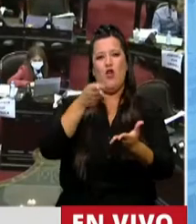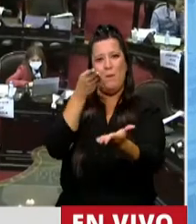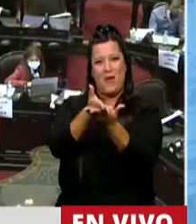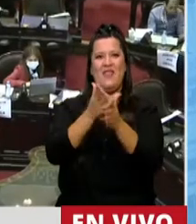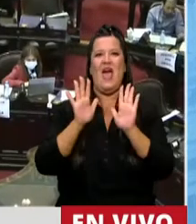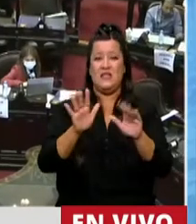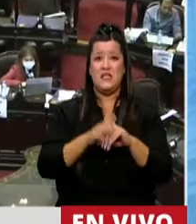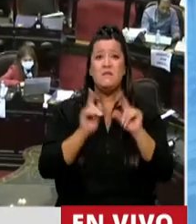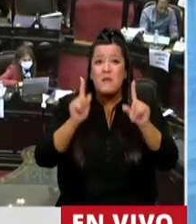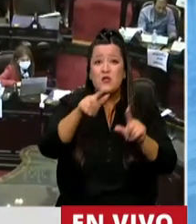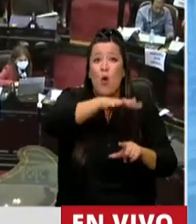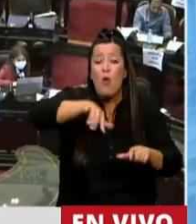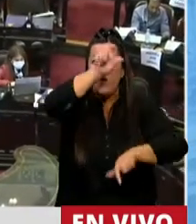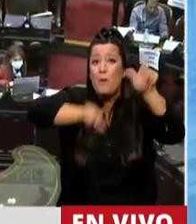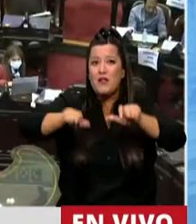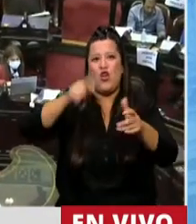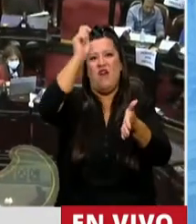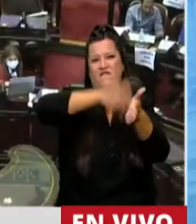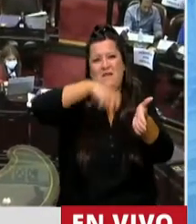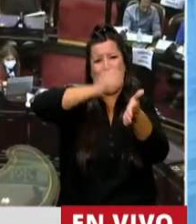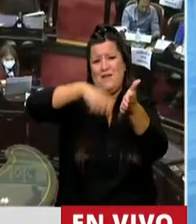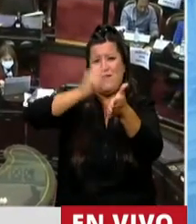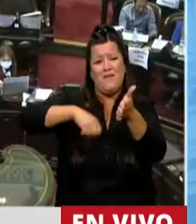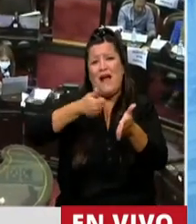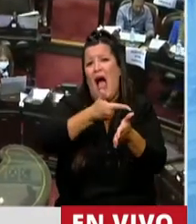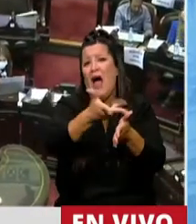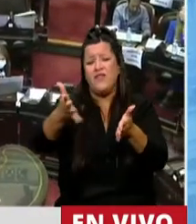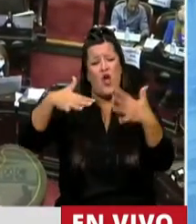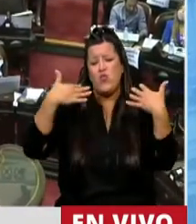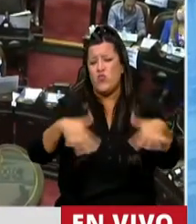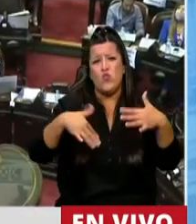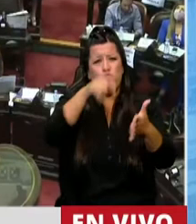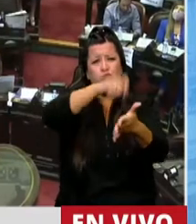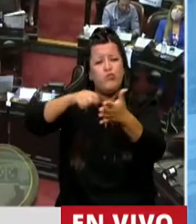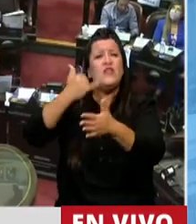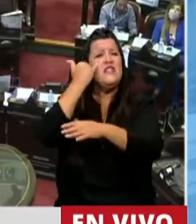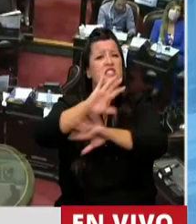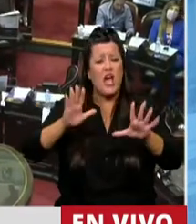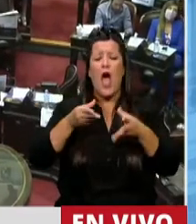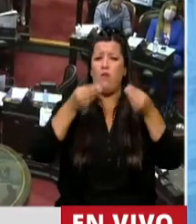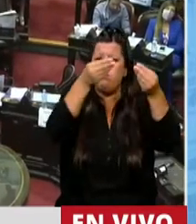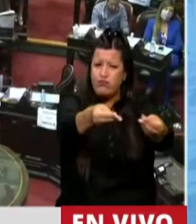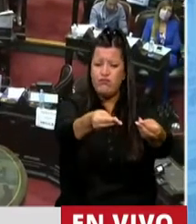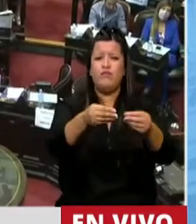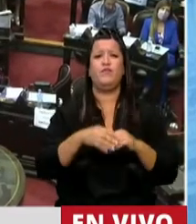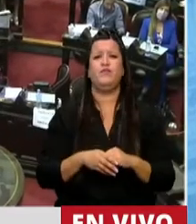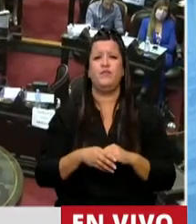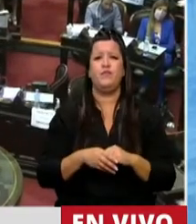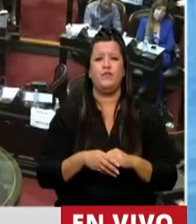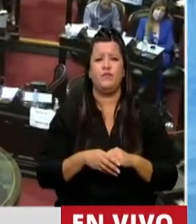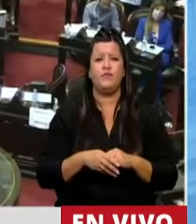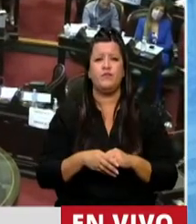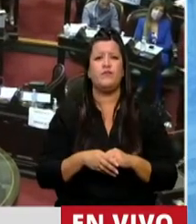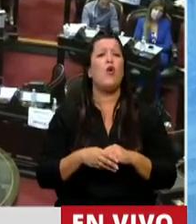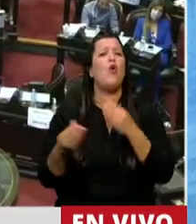ha firmado en esta enorme cantidad de firmas que ya han sido presentadas, muchas de ellas a través